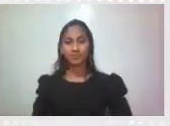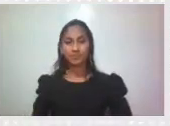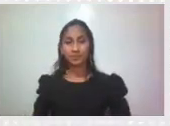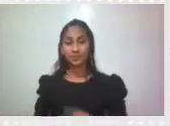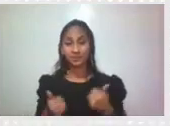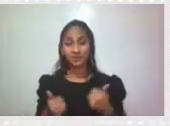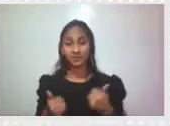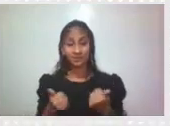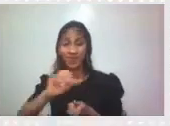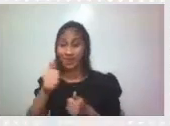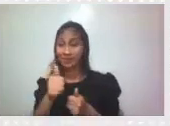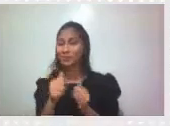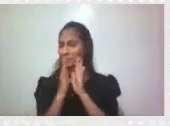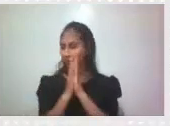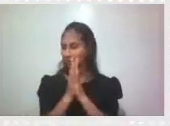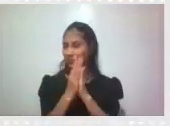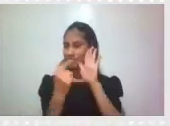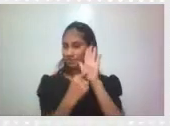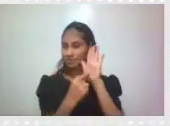La siguiente, por favor.